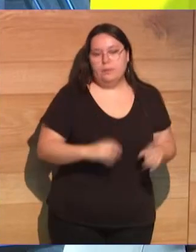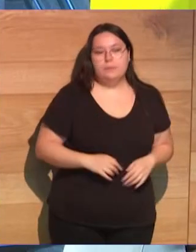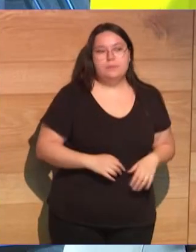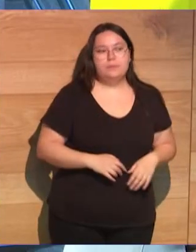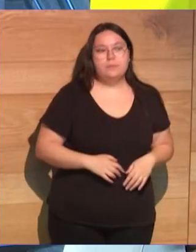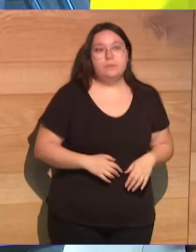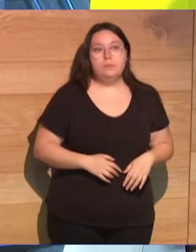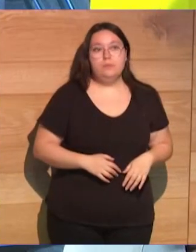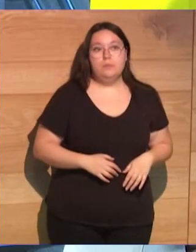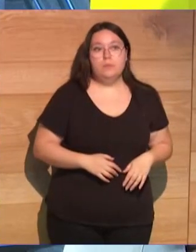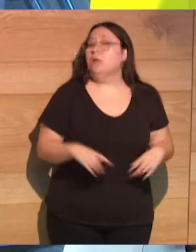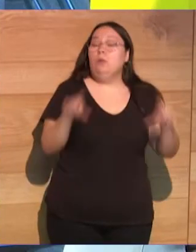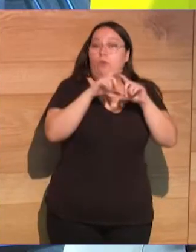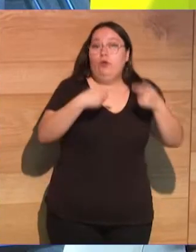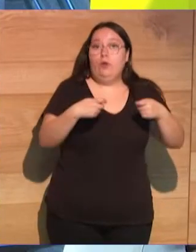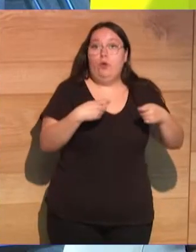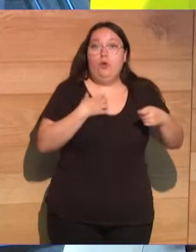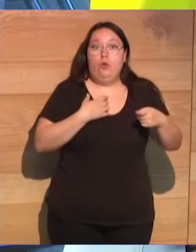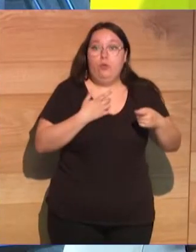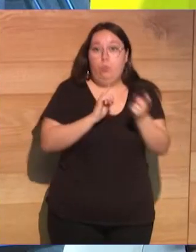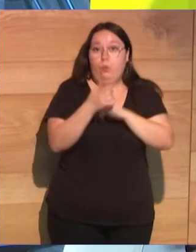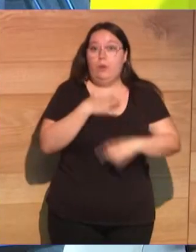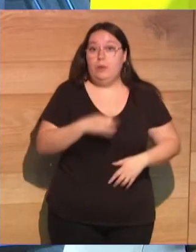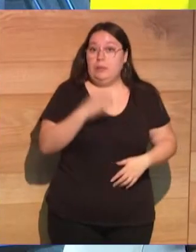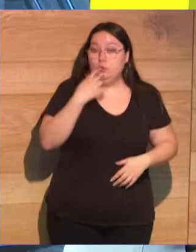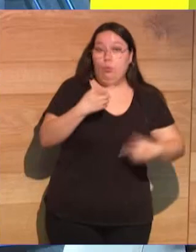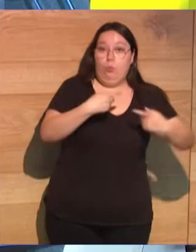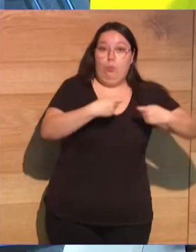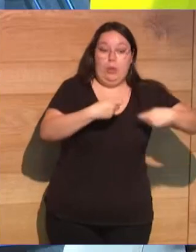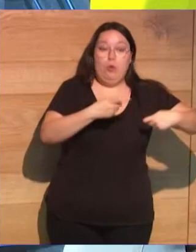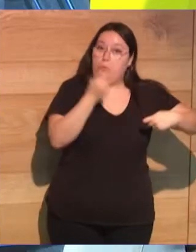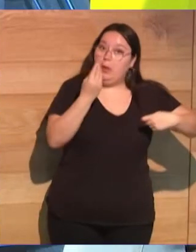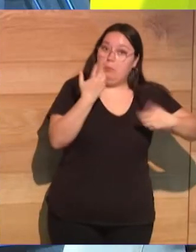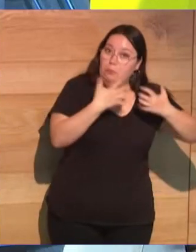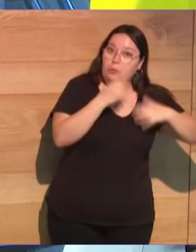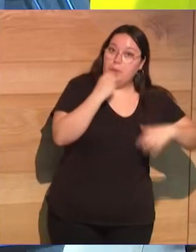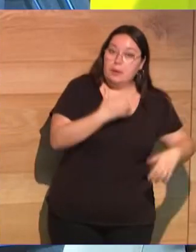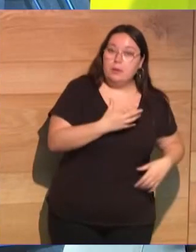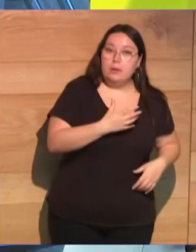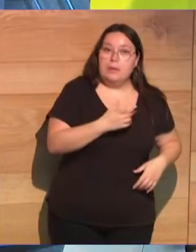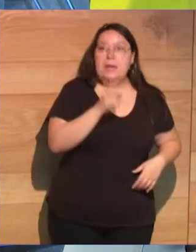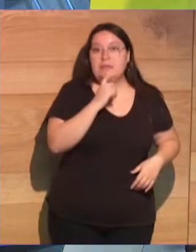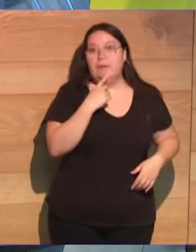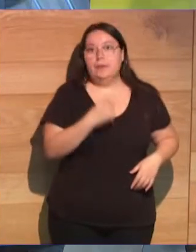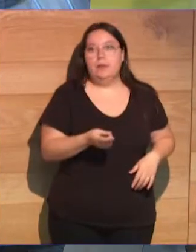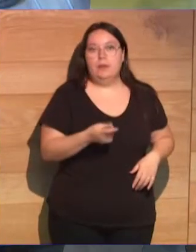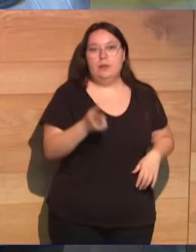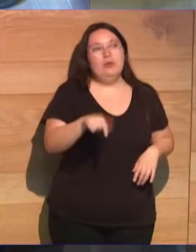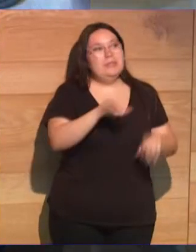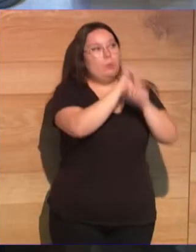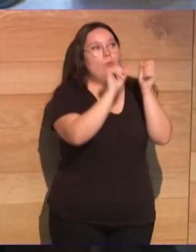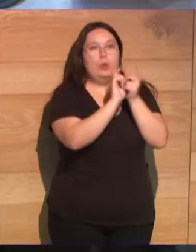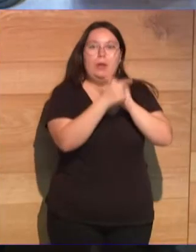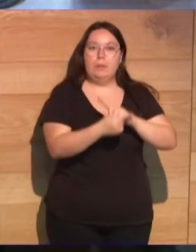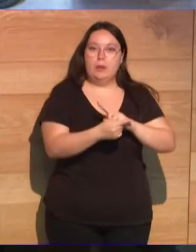te disrumpe el modelo de negocio. Entonces, tú tienes un modelo de negocio que te funciona muy bien y es muy difícil decir, oye, voy a cambiar este